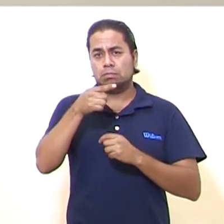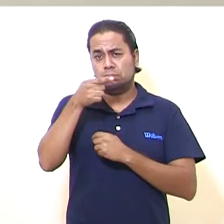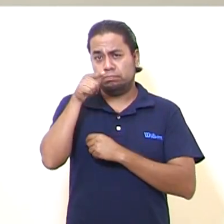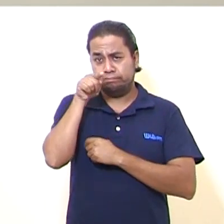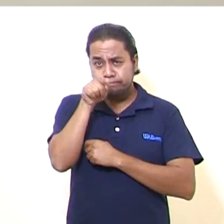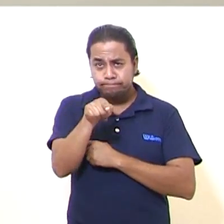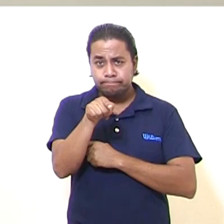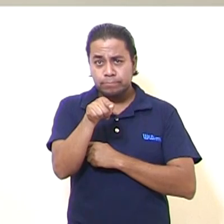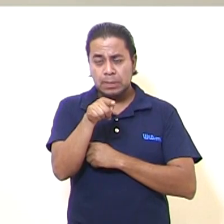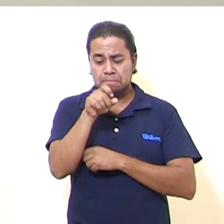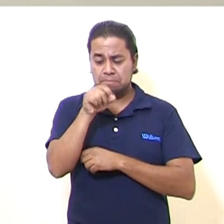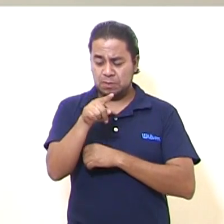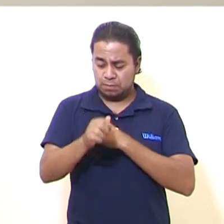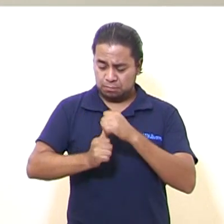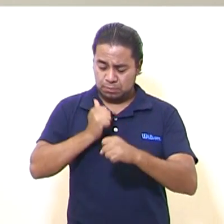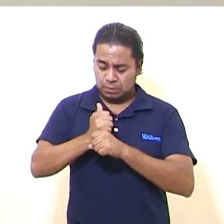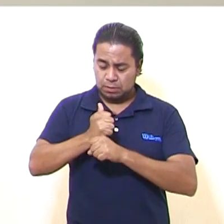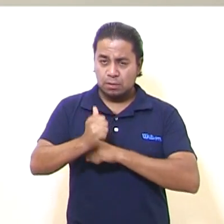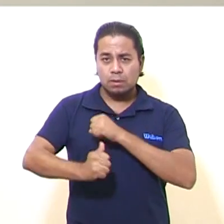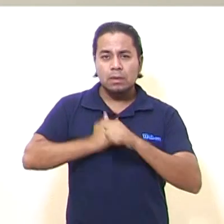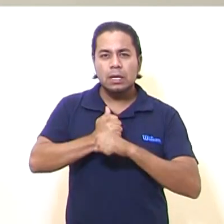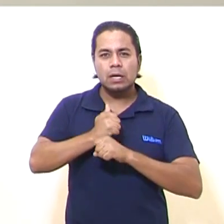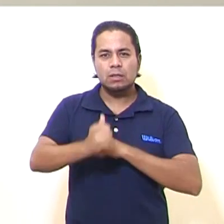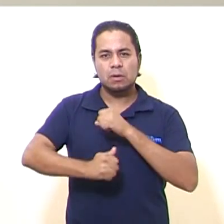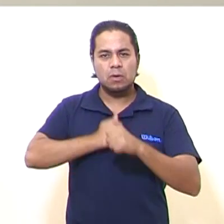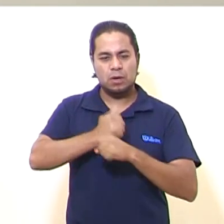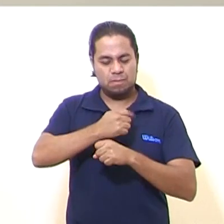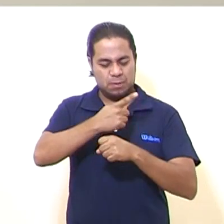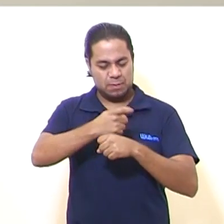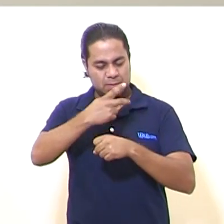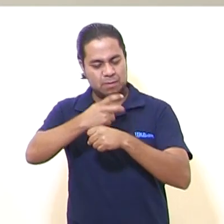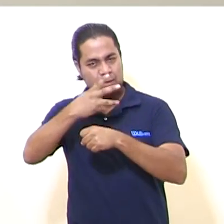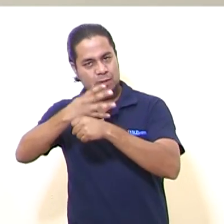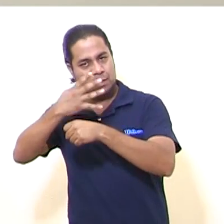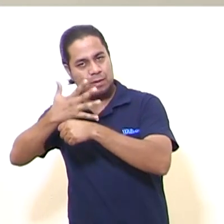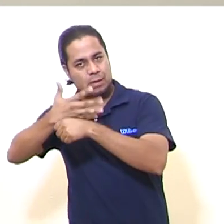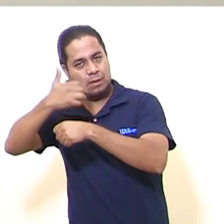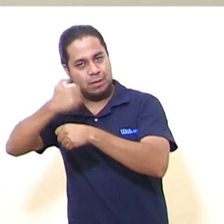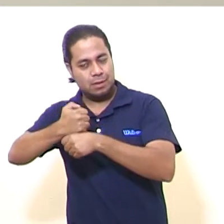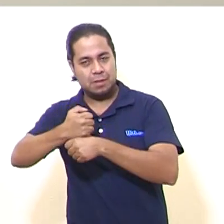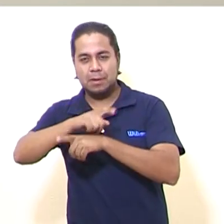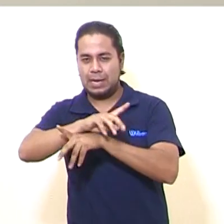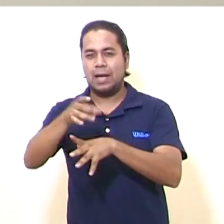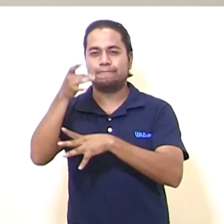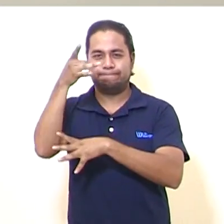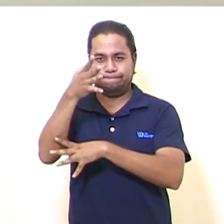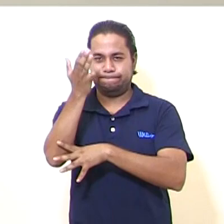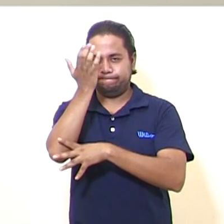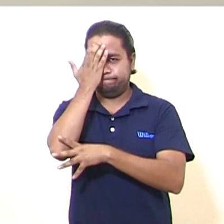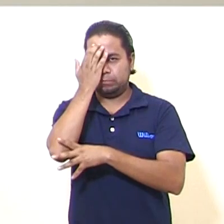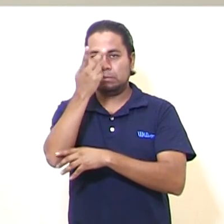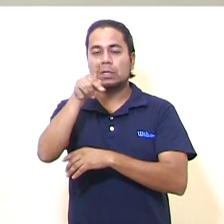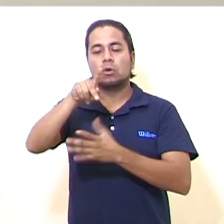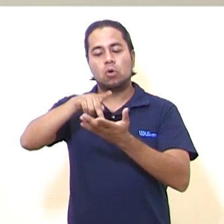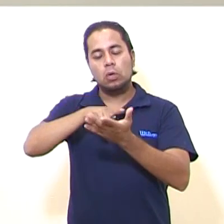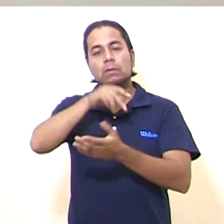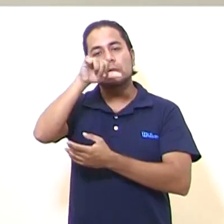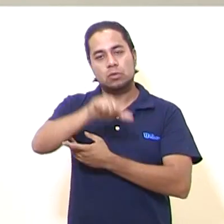de todos los años de la educación primaria lo has venido trabajando, pero el día de hoy lo vamos a